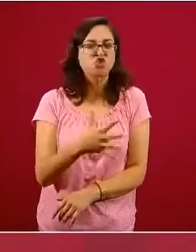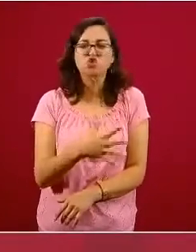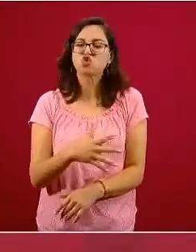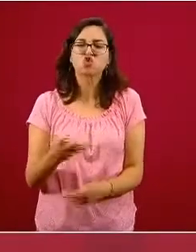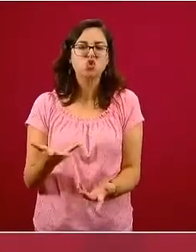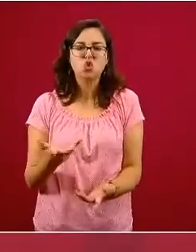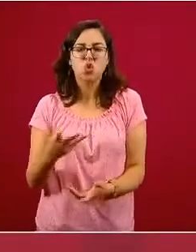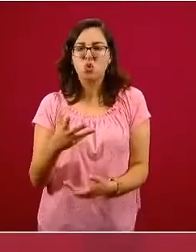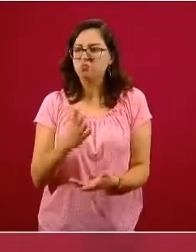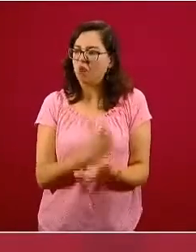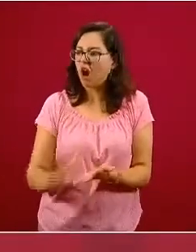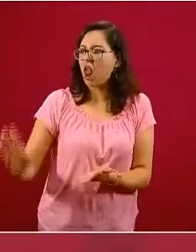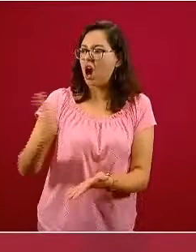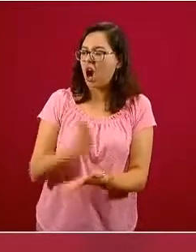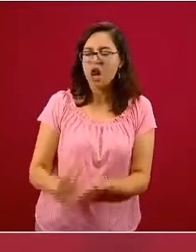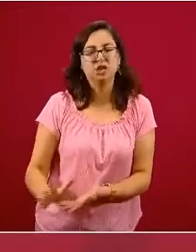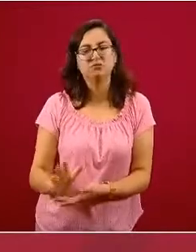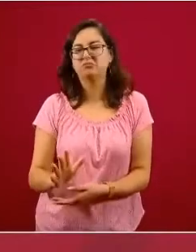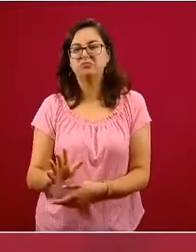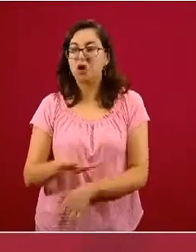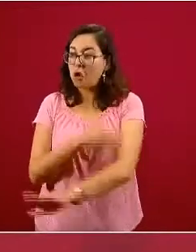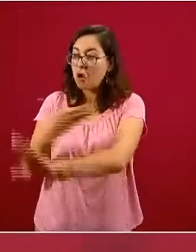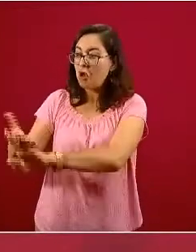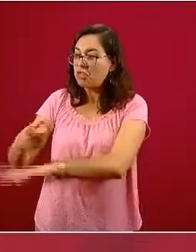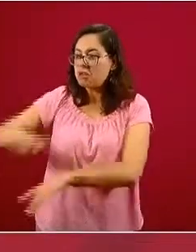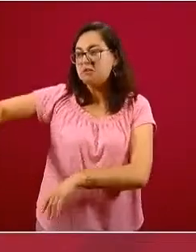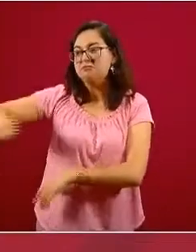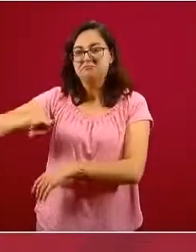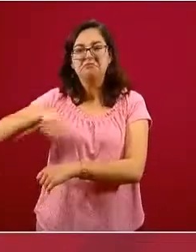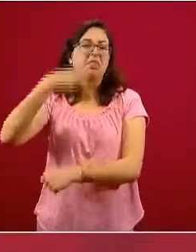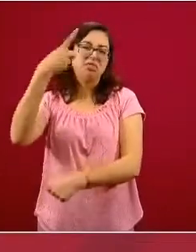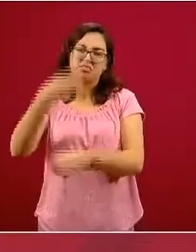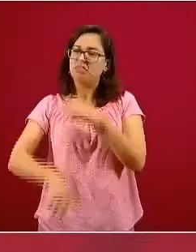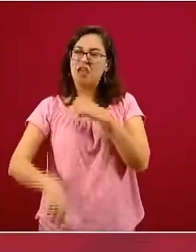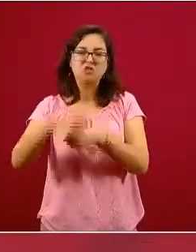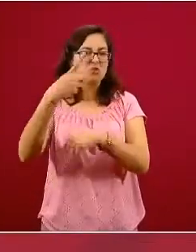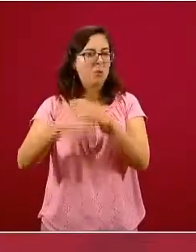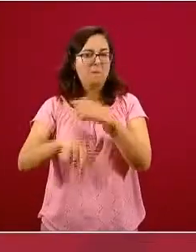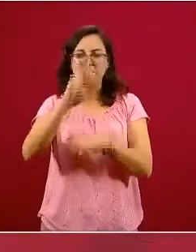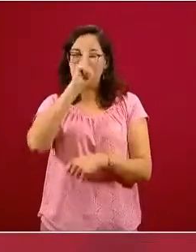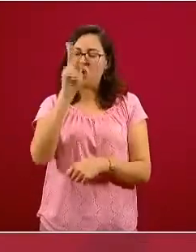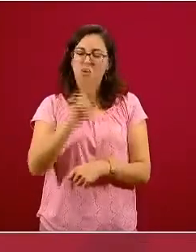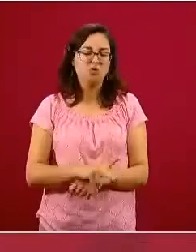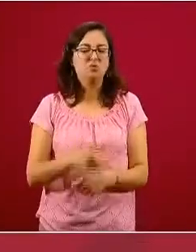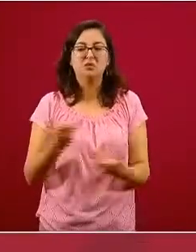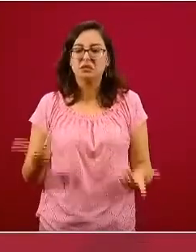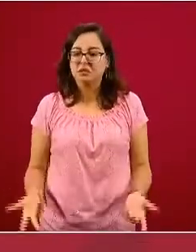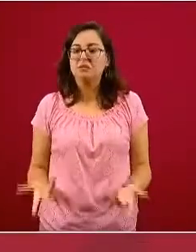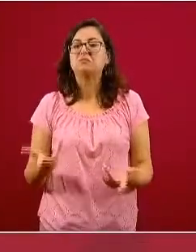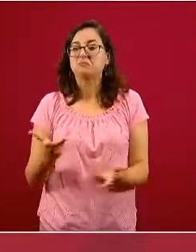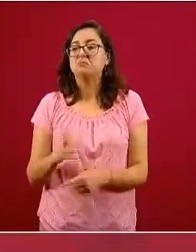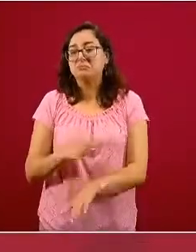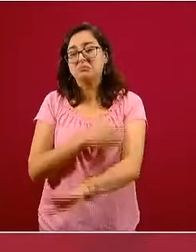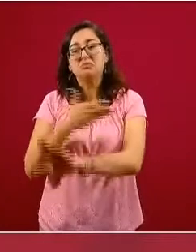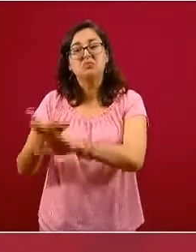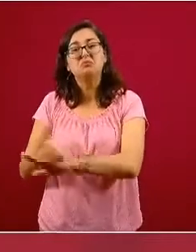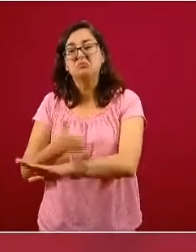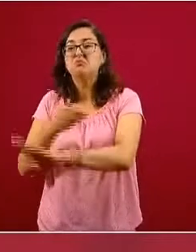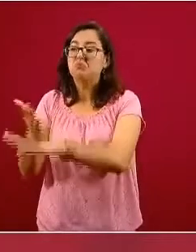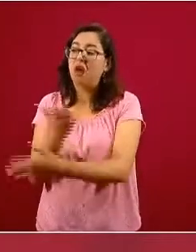algo que es completamente dañino para la salud. La pobreza es dañina para la salud, la injusticia es dañina para la